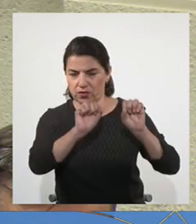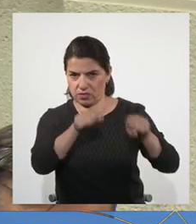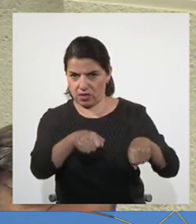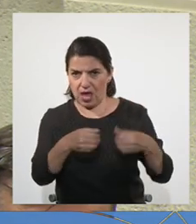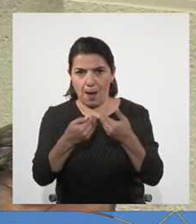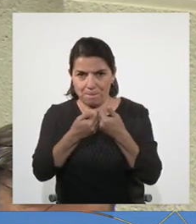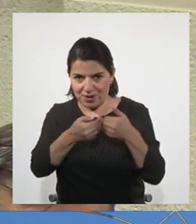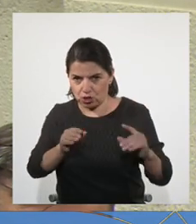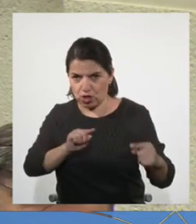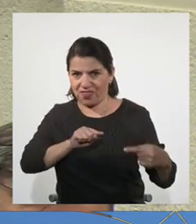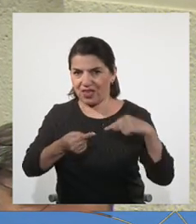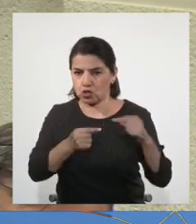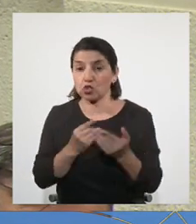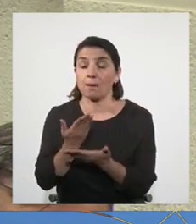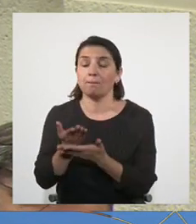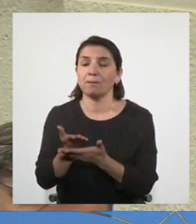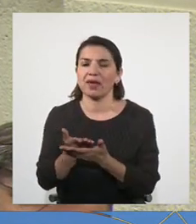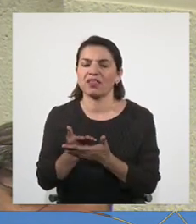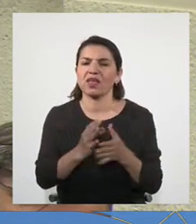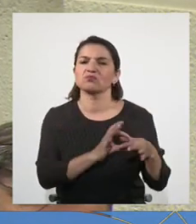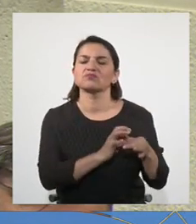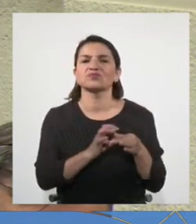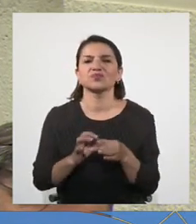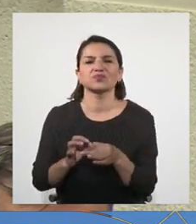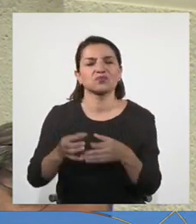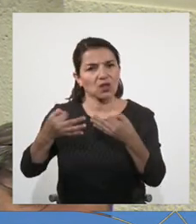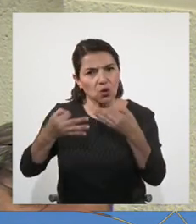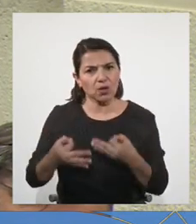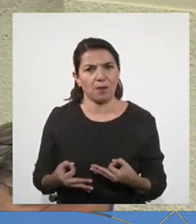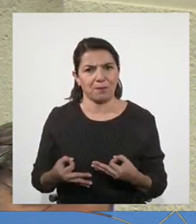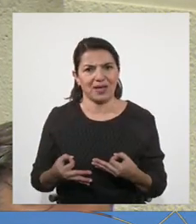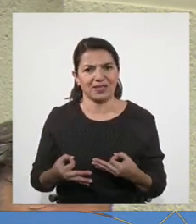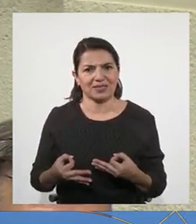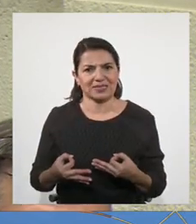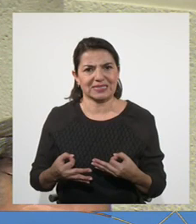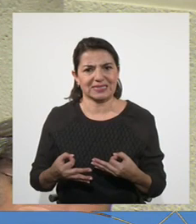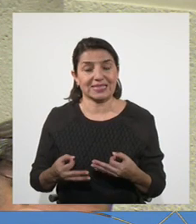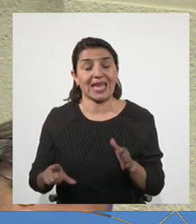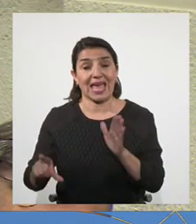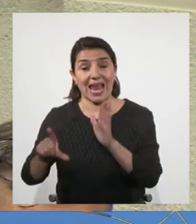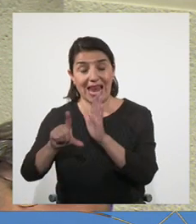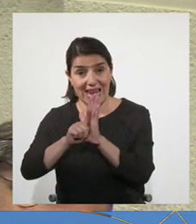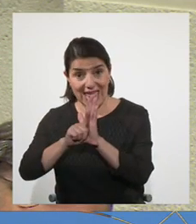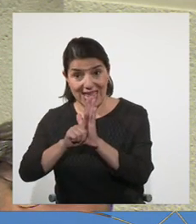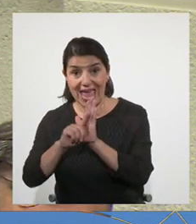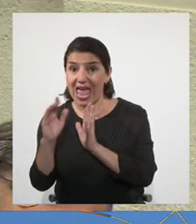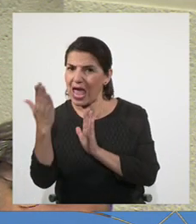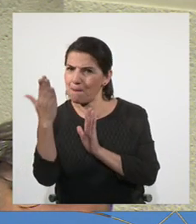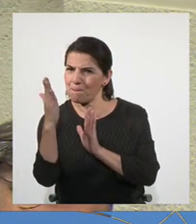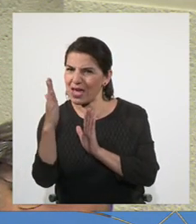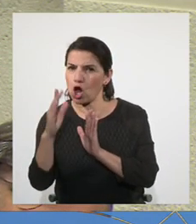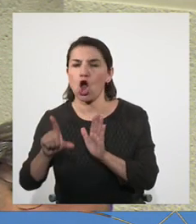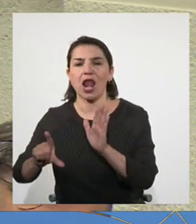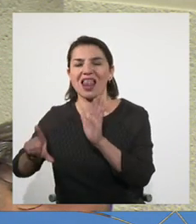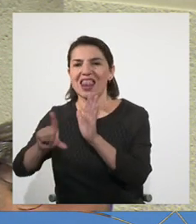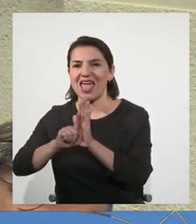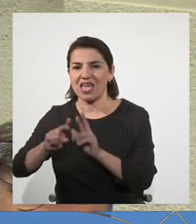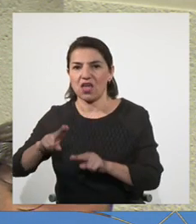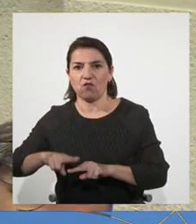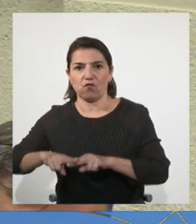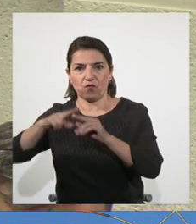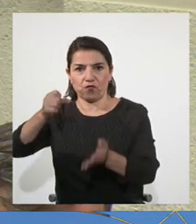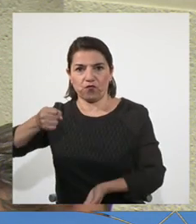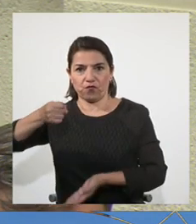discusión, y que sí en relación justamente con el espejismo de la ley espejo del Transantiago para los efectos de